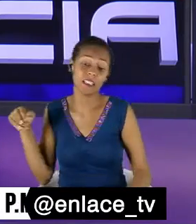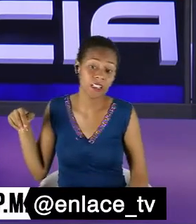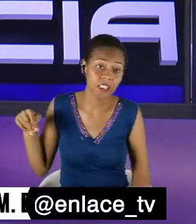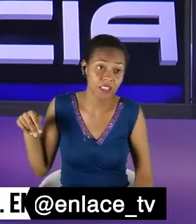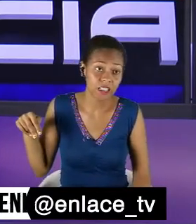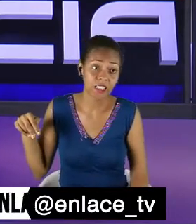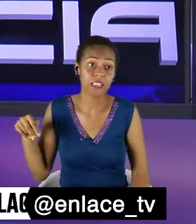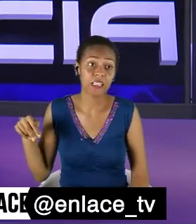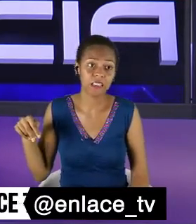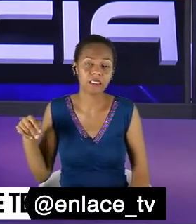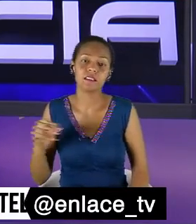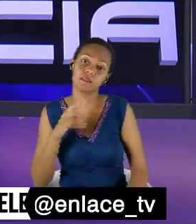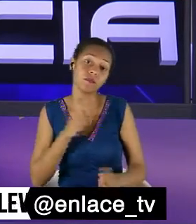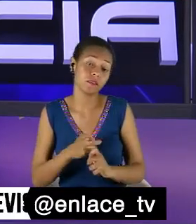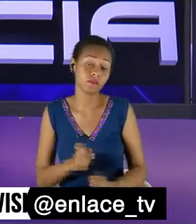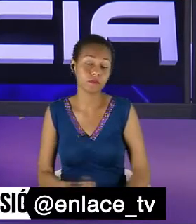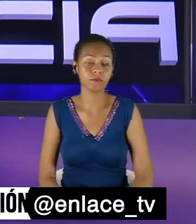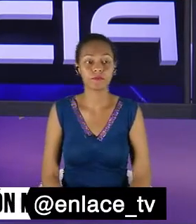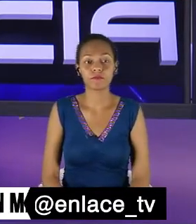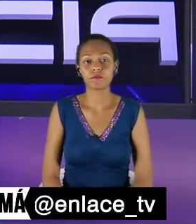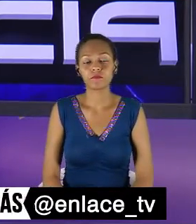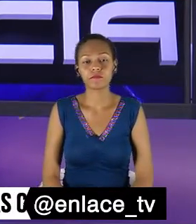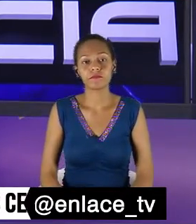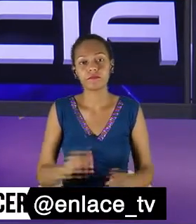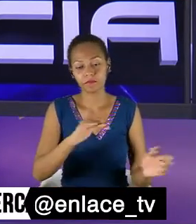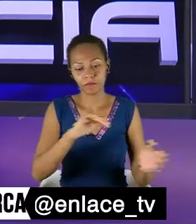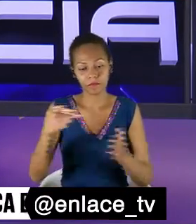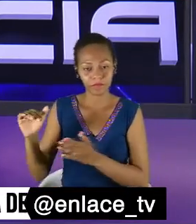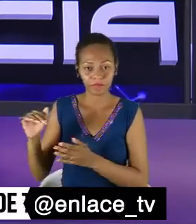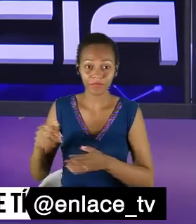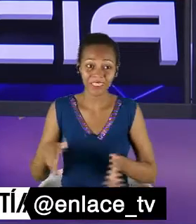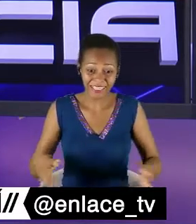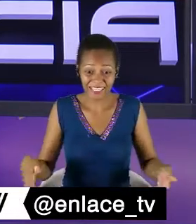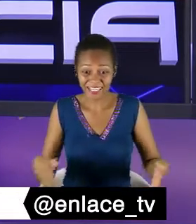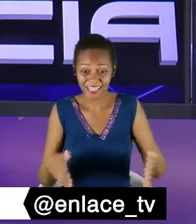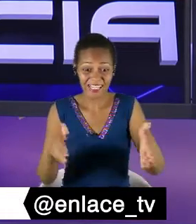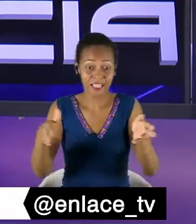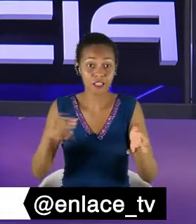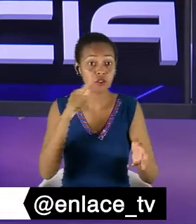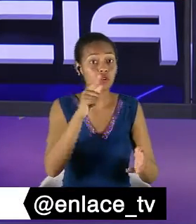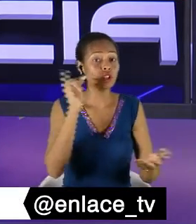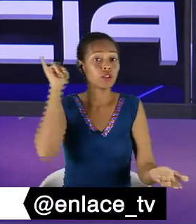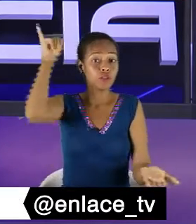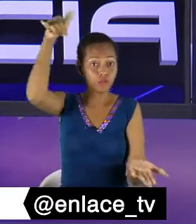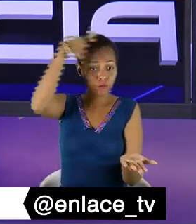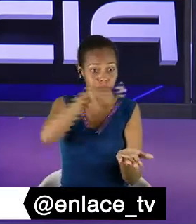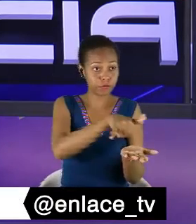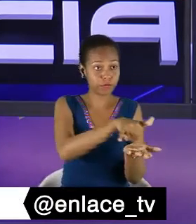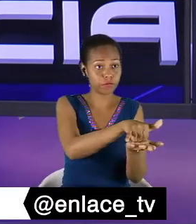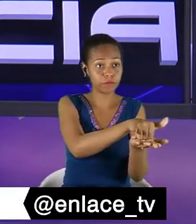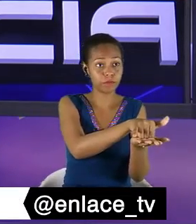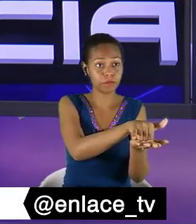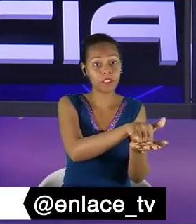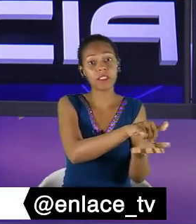iniciaron obras de pavimentación en la vía que del aeropuerto conduce a la Puerta del 11. Estos trabajos tienen un costo de